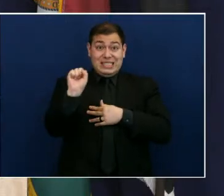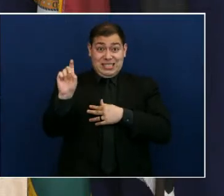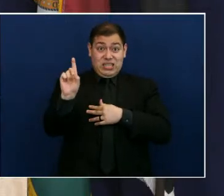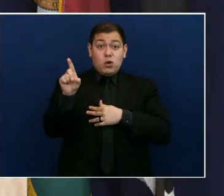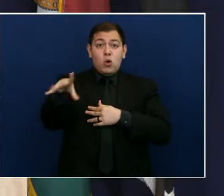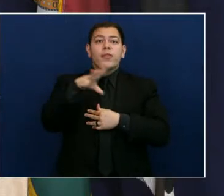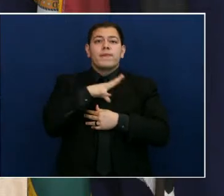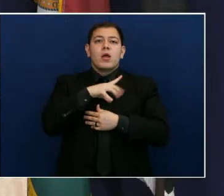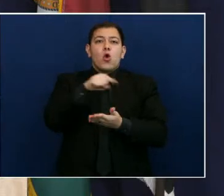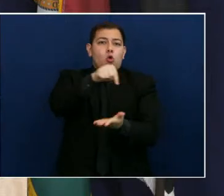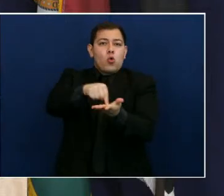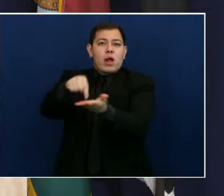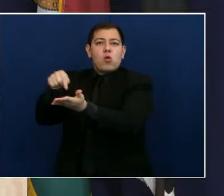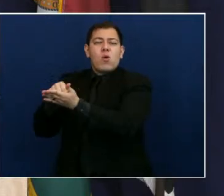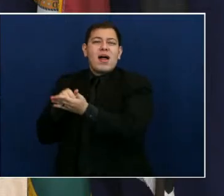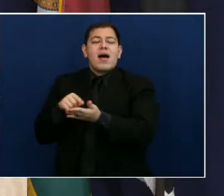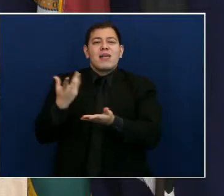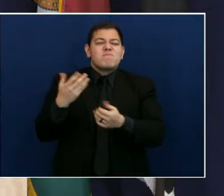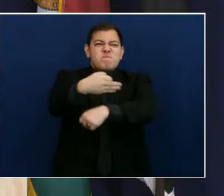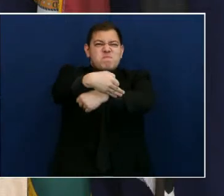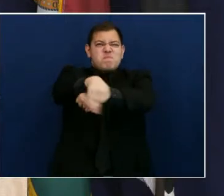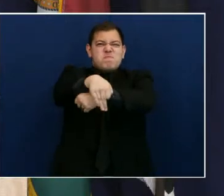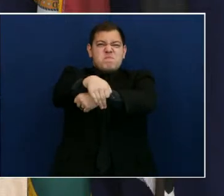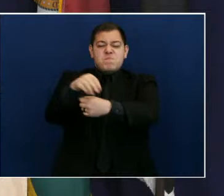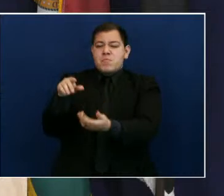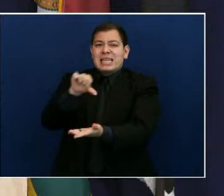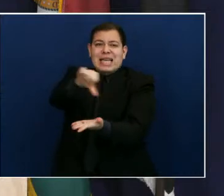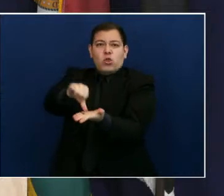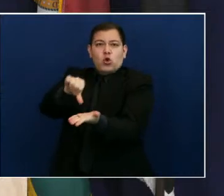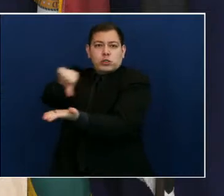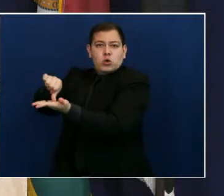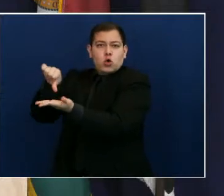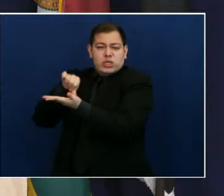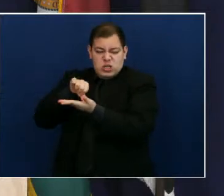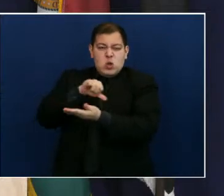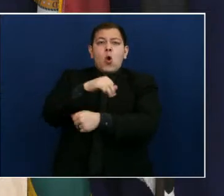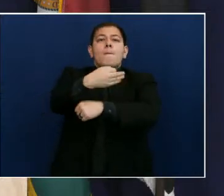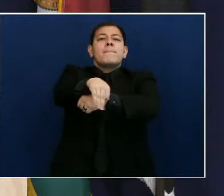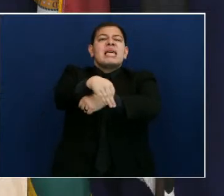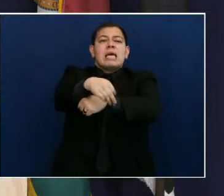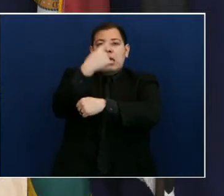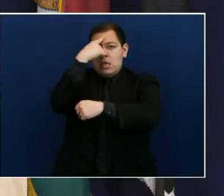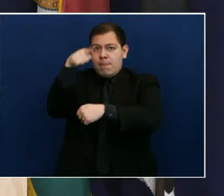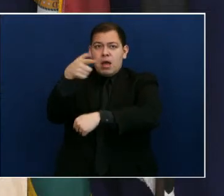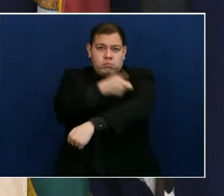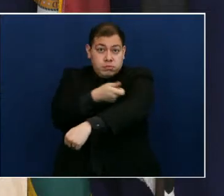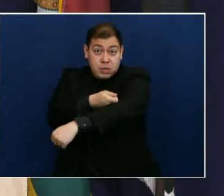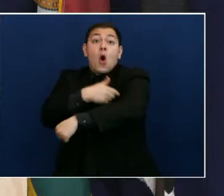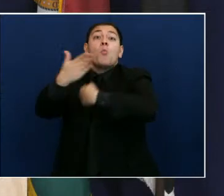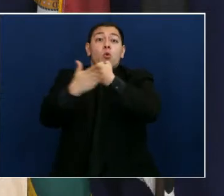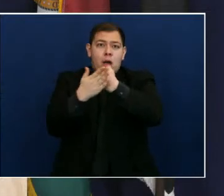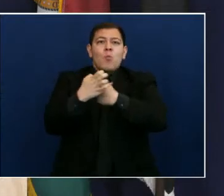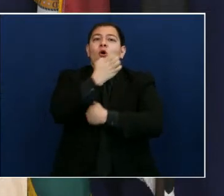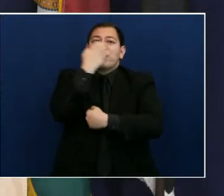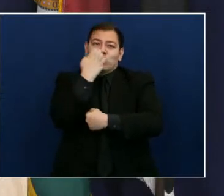programas pilotos, y esos programas los vamos a usar en otras escuelas por todo el condado también. Gracias.